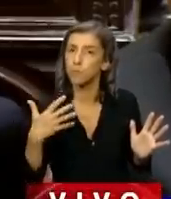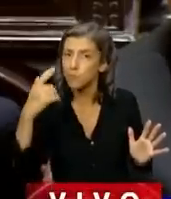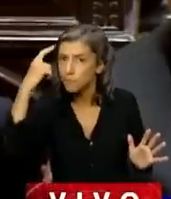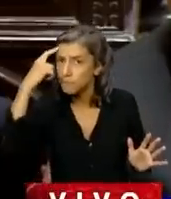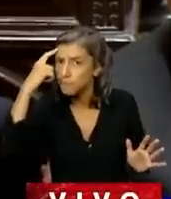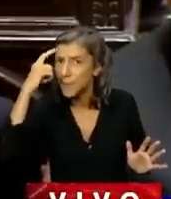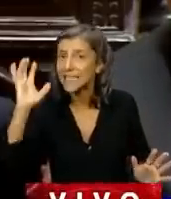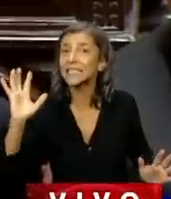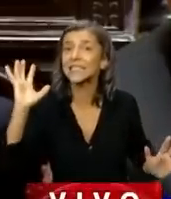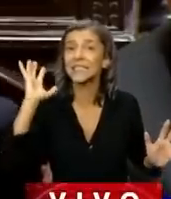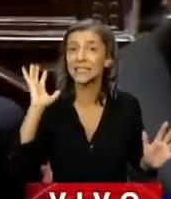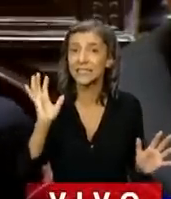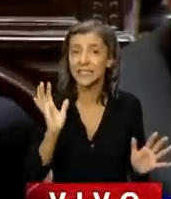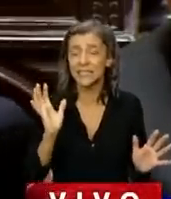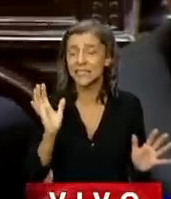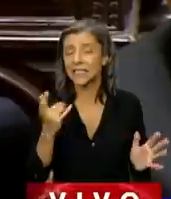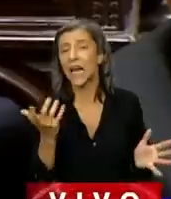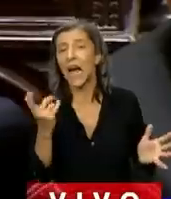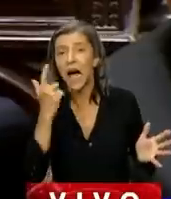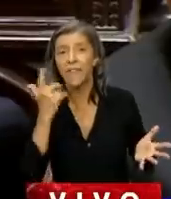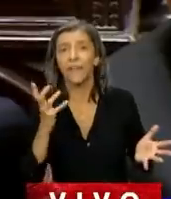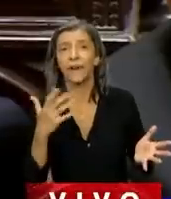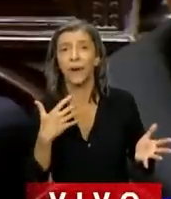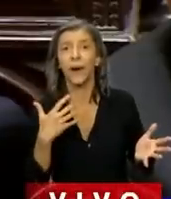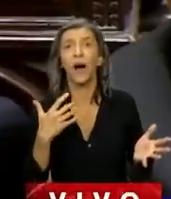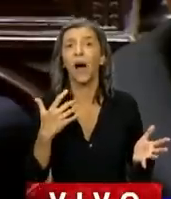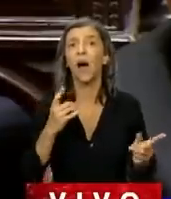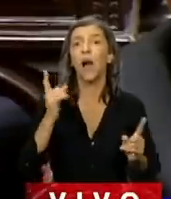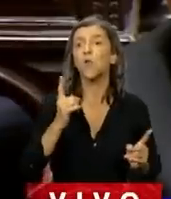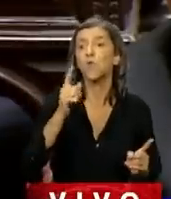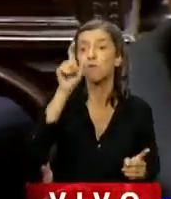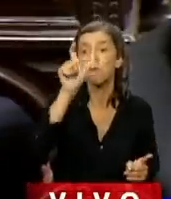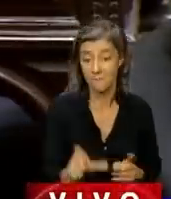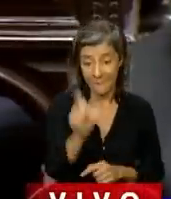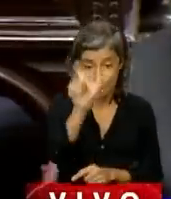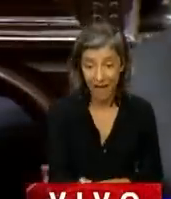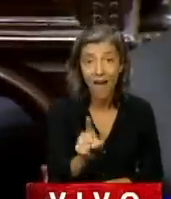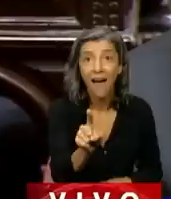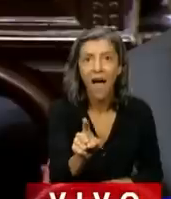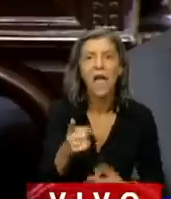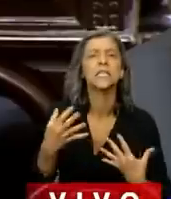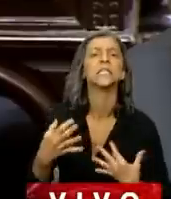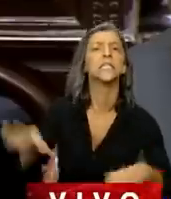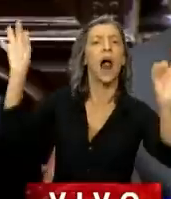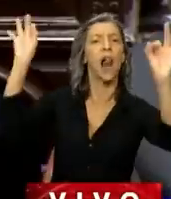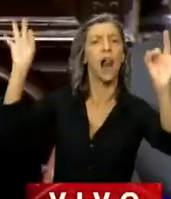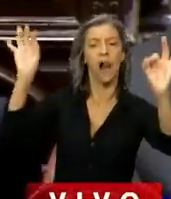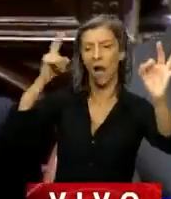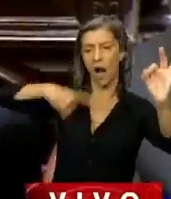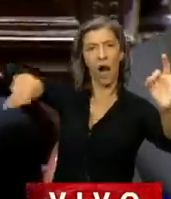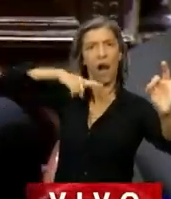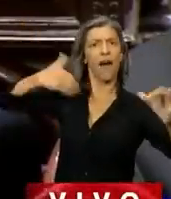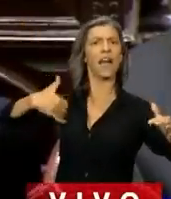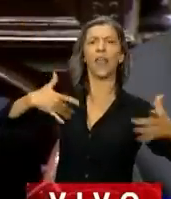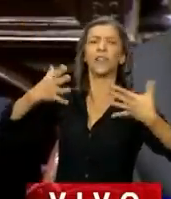de creer que puede haber salvatajes individuales o providencias de personas que